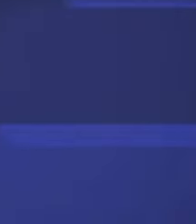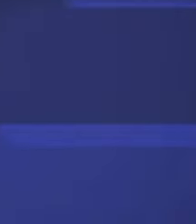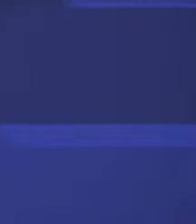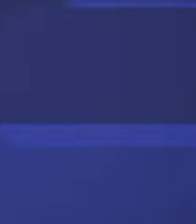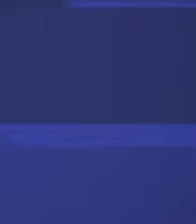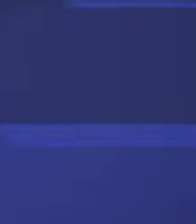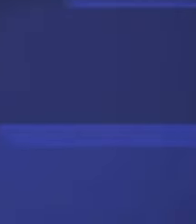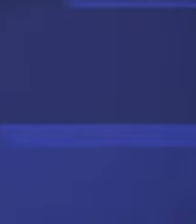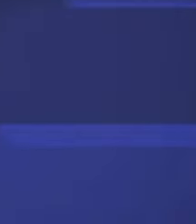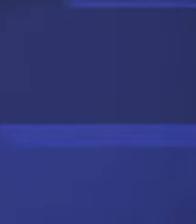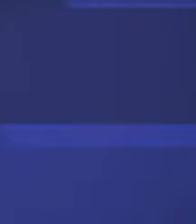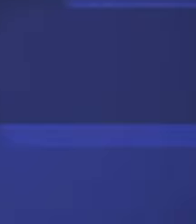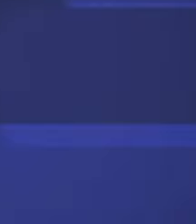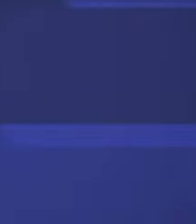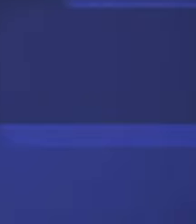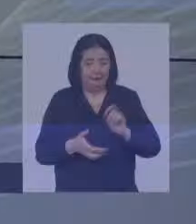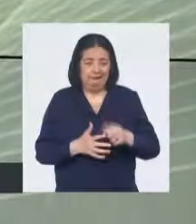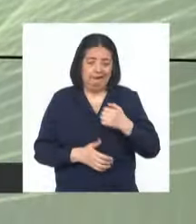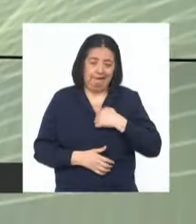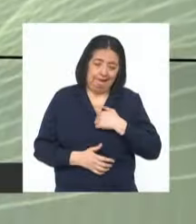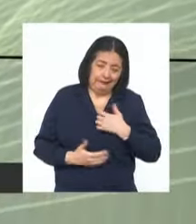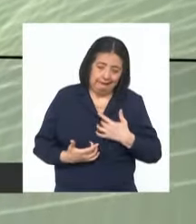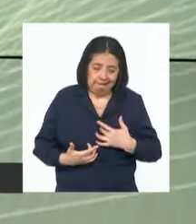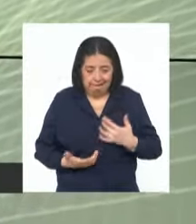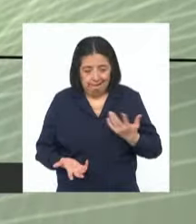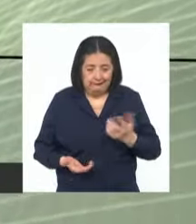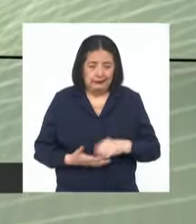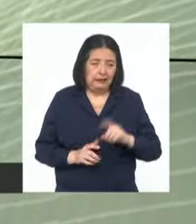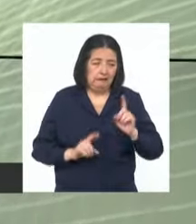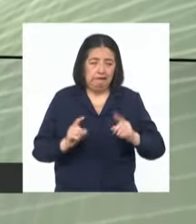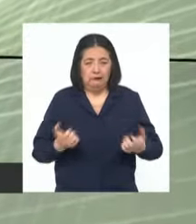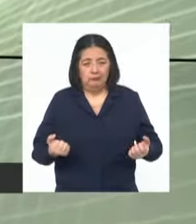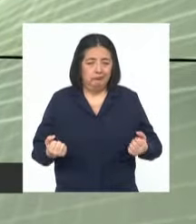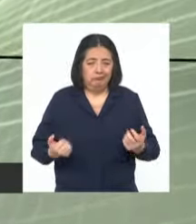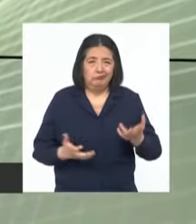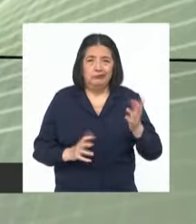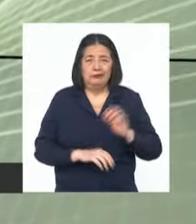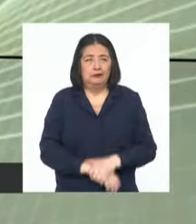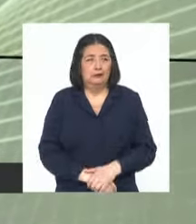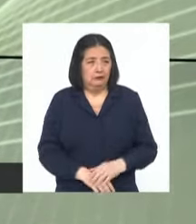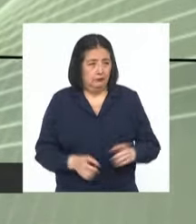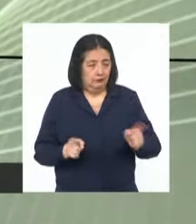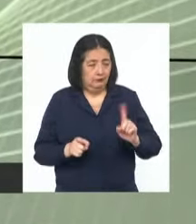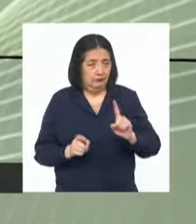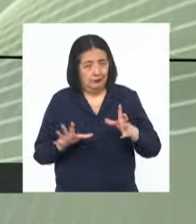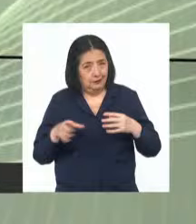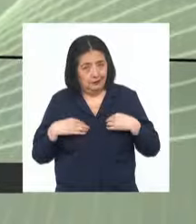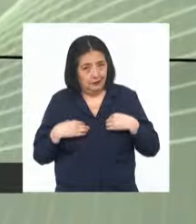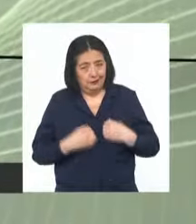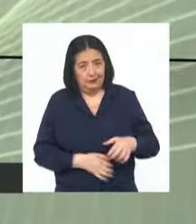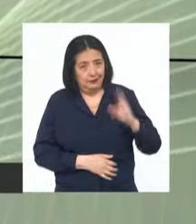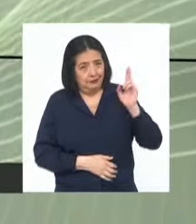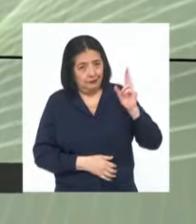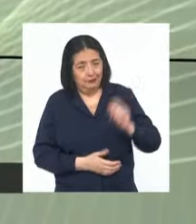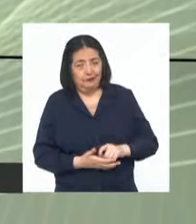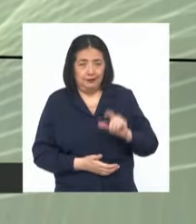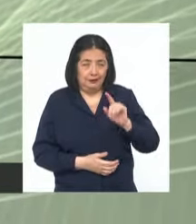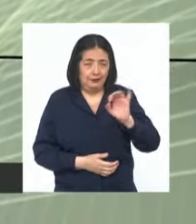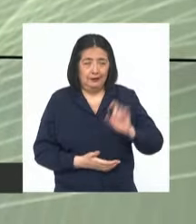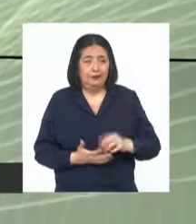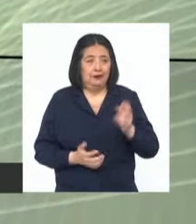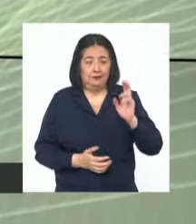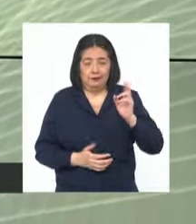Ya está, ¿no? O sea, la gente lo sigue lamentando, algunos reaccionan cuando no aceptan todavía que Gareca es técnico de la